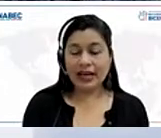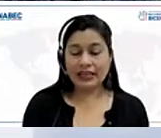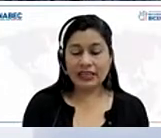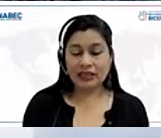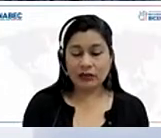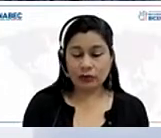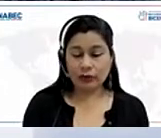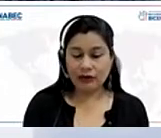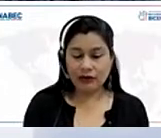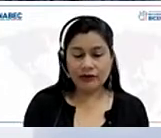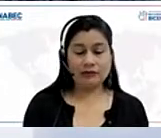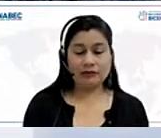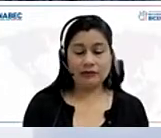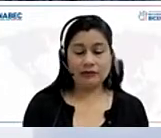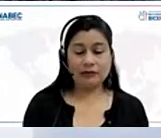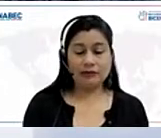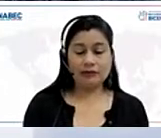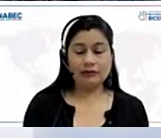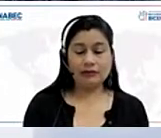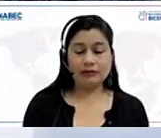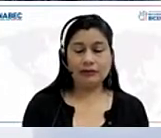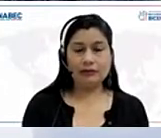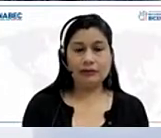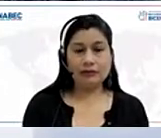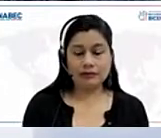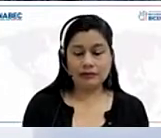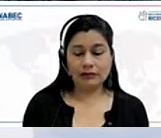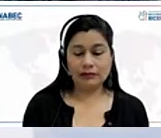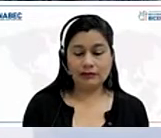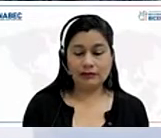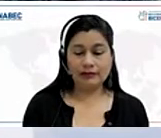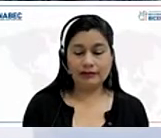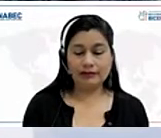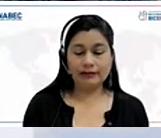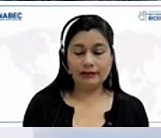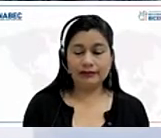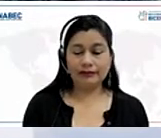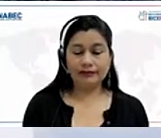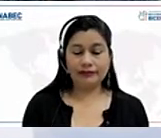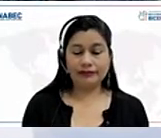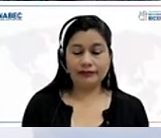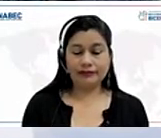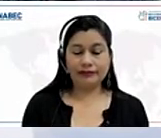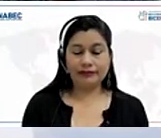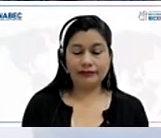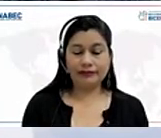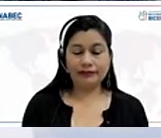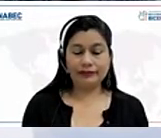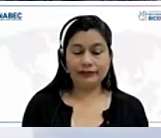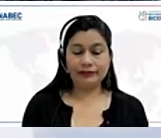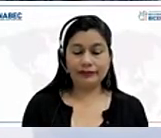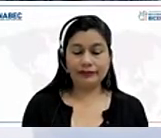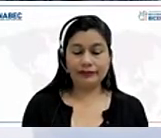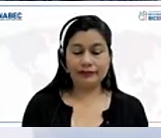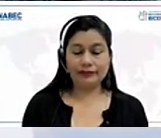maestría y doctorado? No. Un poco había mencionado ello en el diagrama sobre la distribución de los tiempos de la